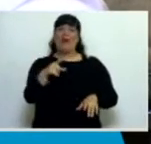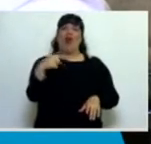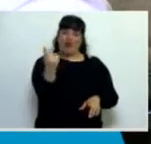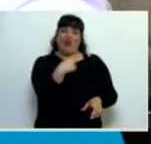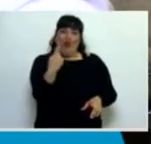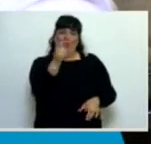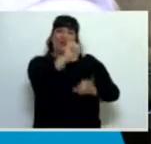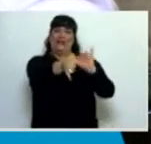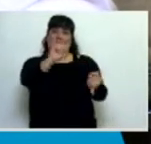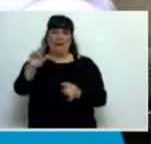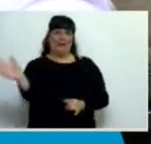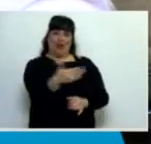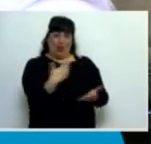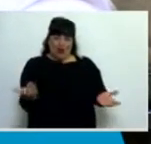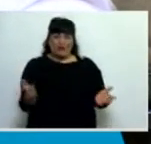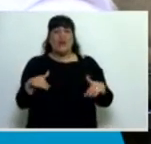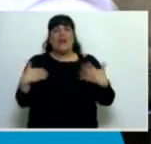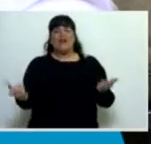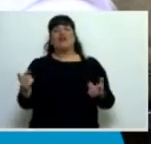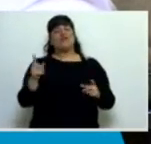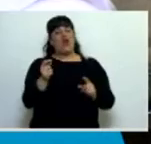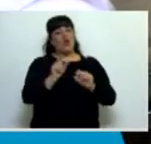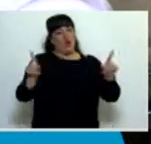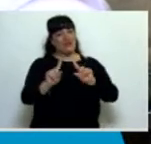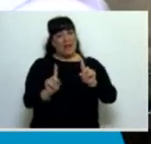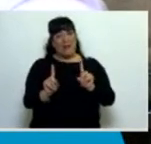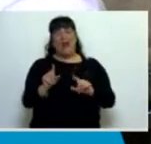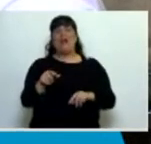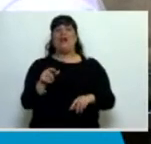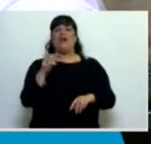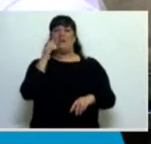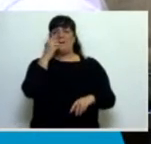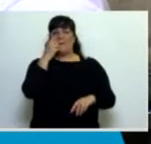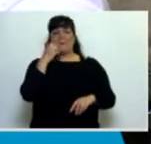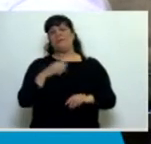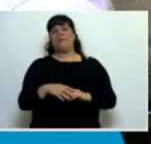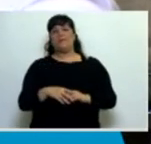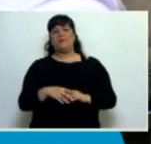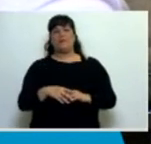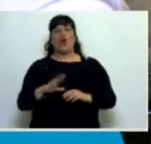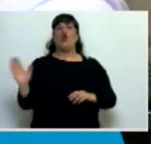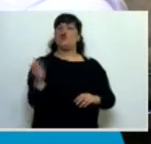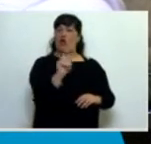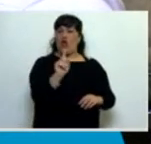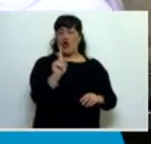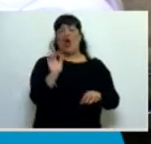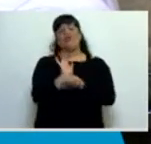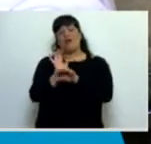todos. Entonces, no está nada mal esto de que... no, todos no, la